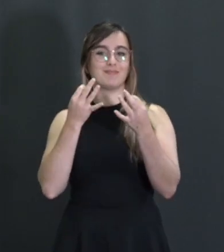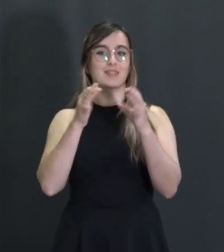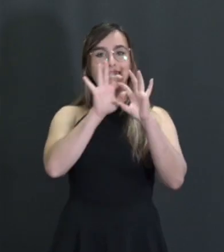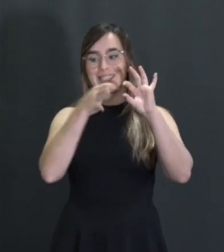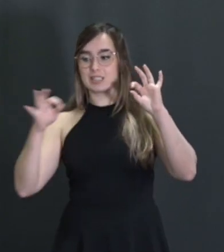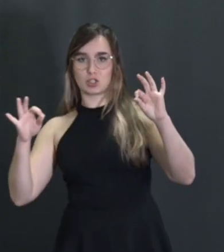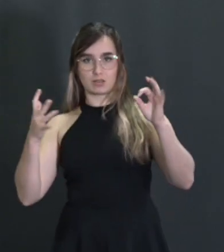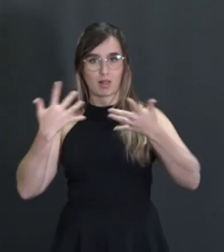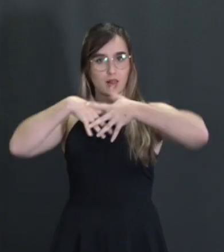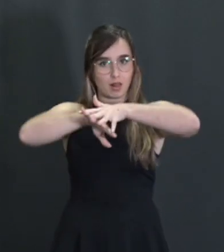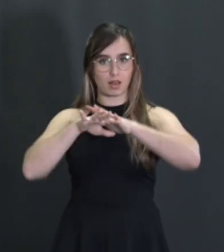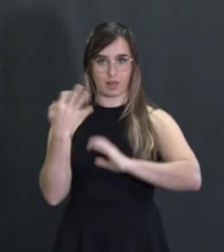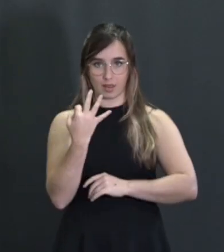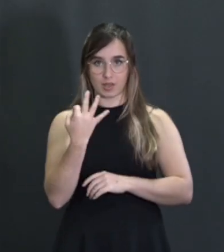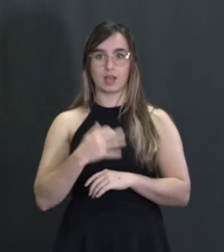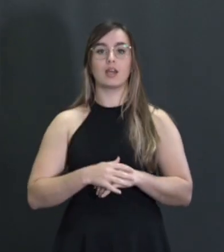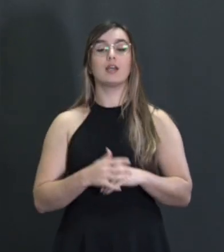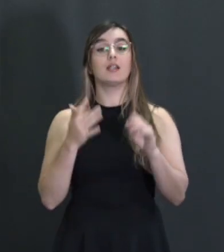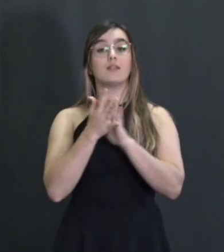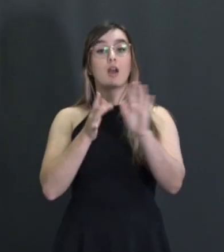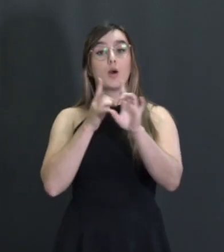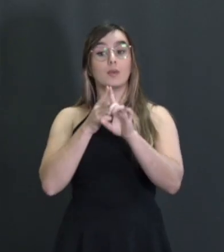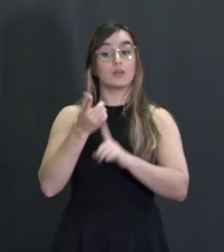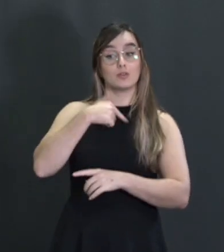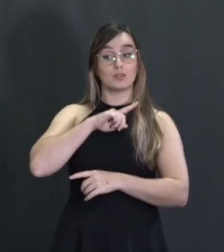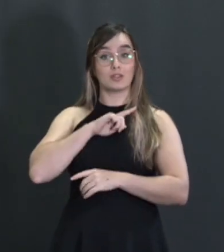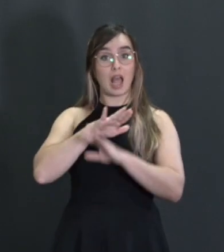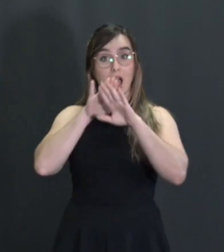intersección para hacer un abordaje más